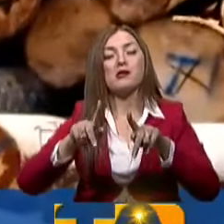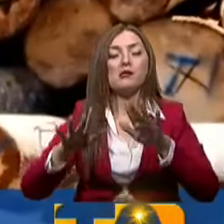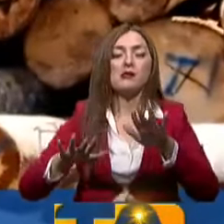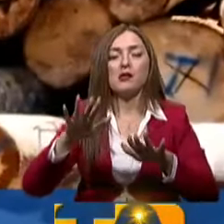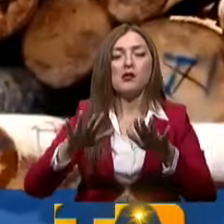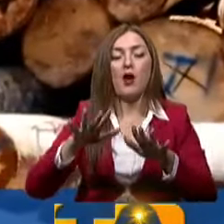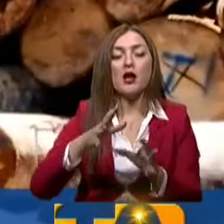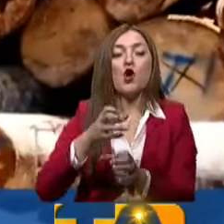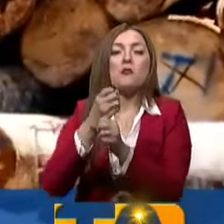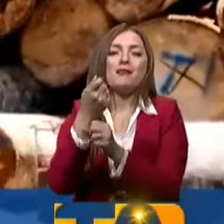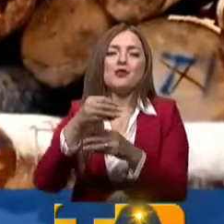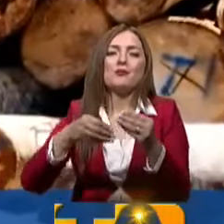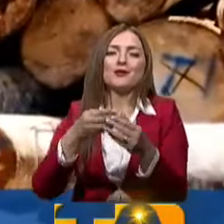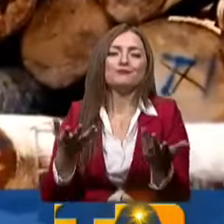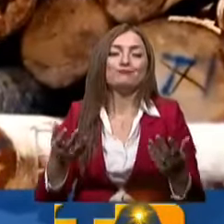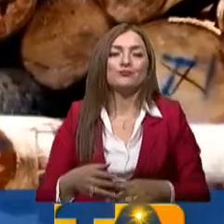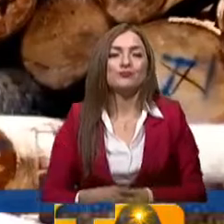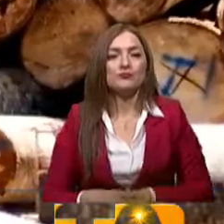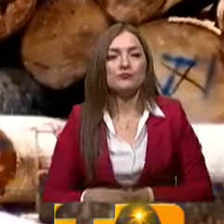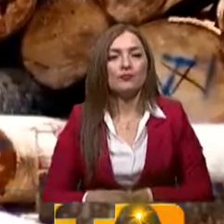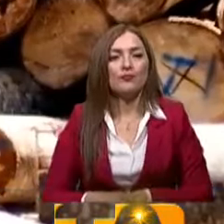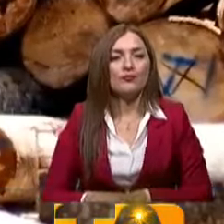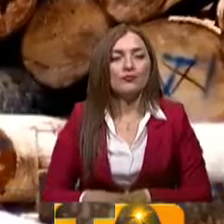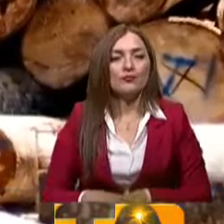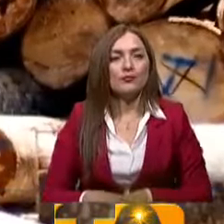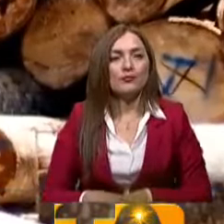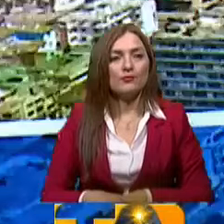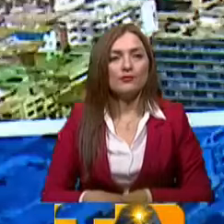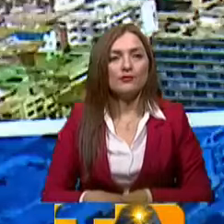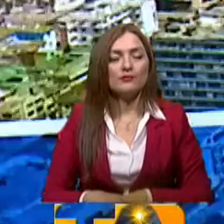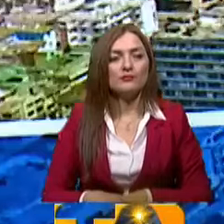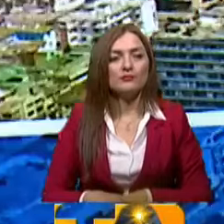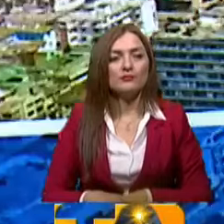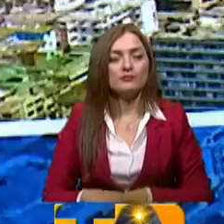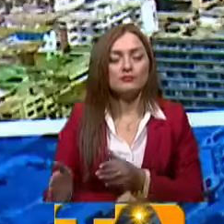menos, recuperar los costos de inversión. En el 2000